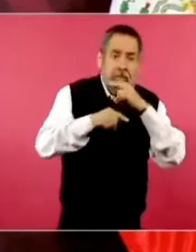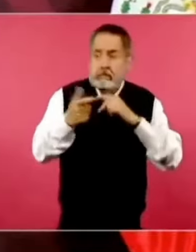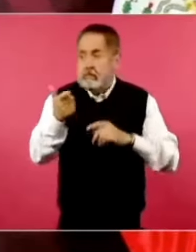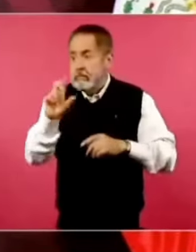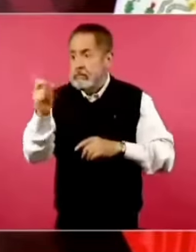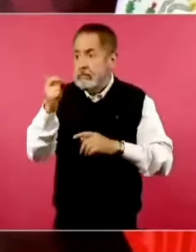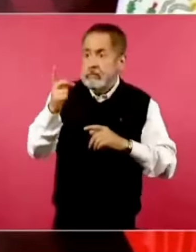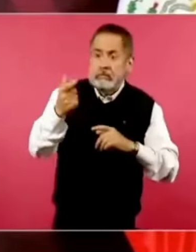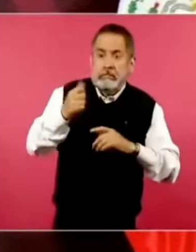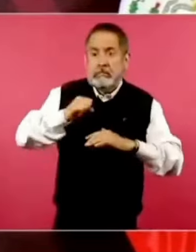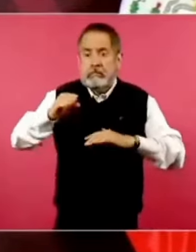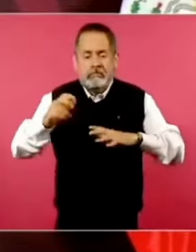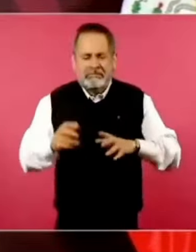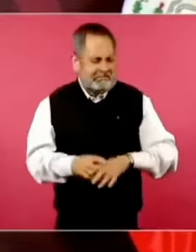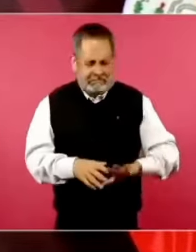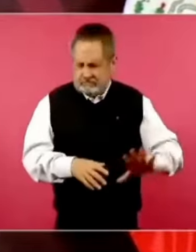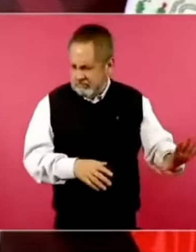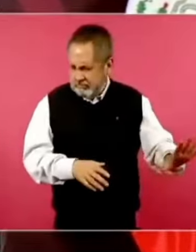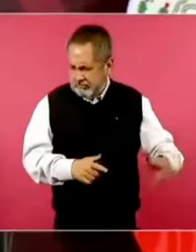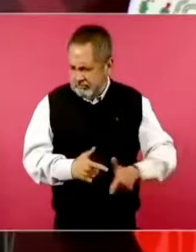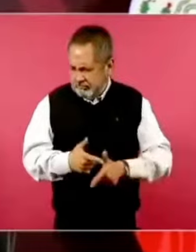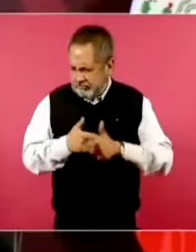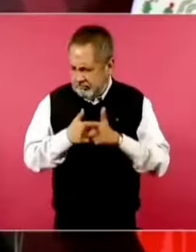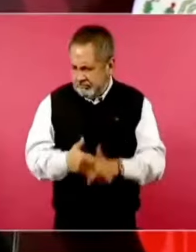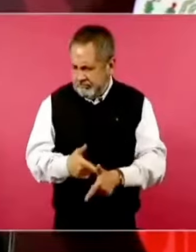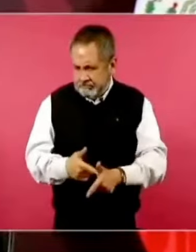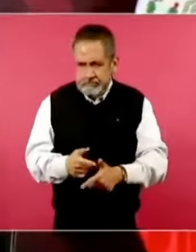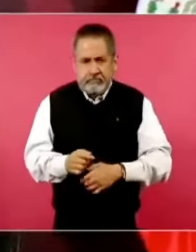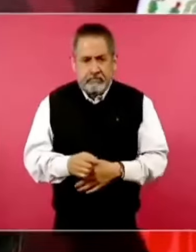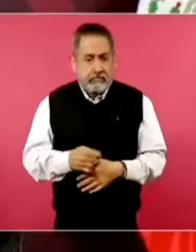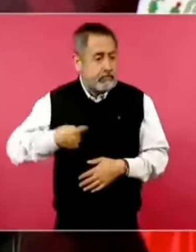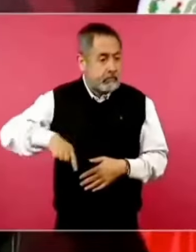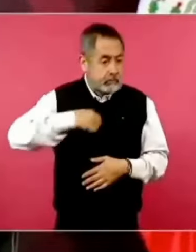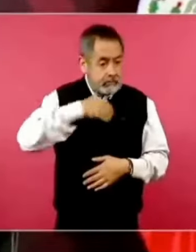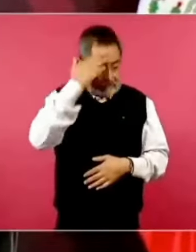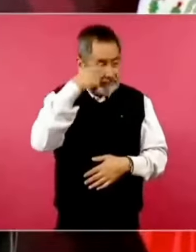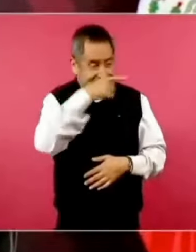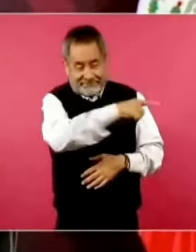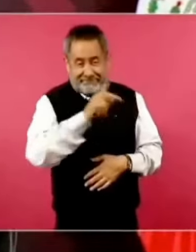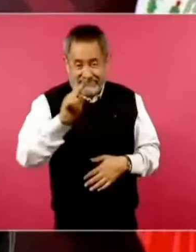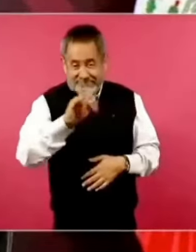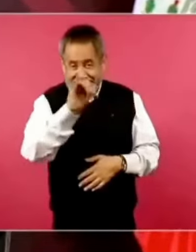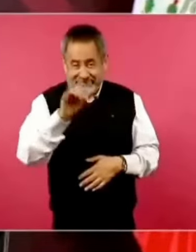No, porque sabemos que si limpiamos el Poder Judicial,